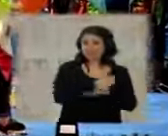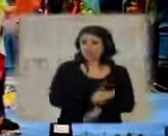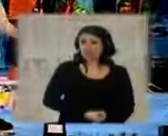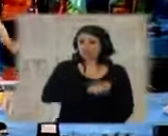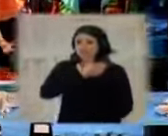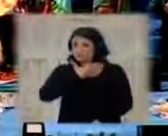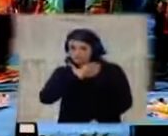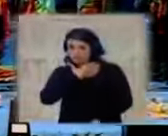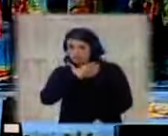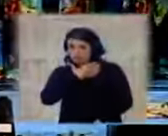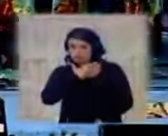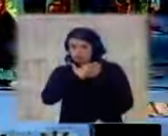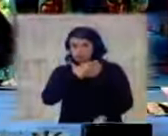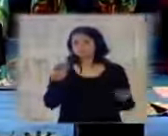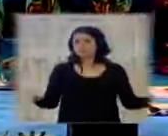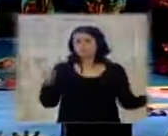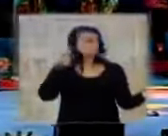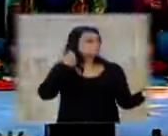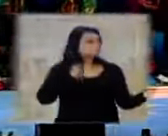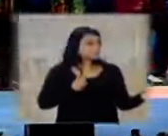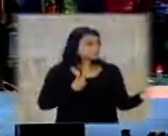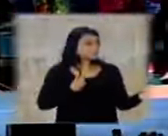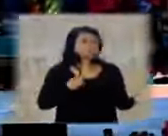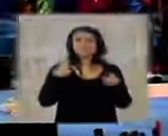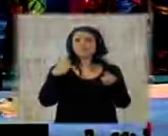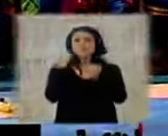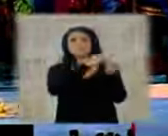El 80 les marcó a esta murga vio